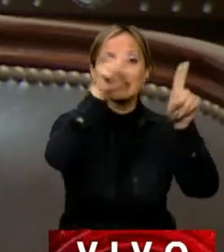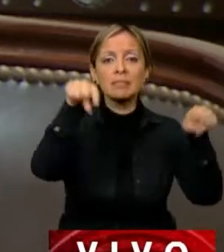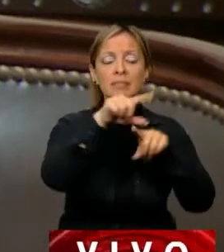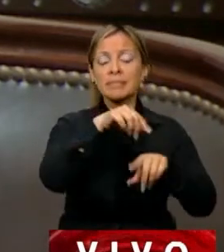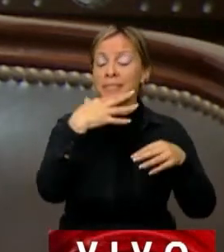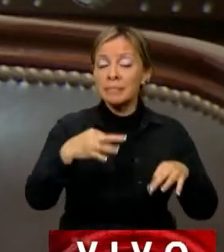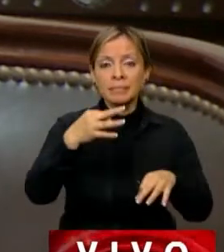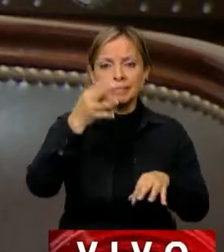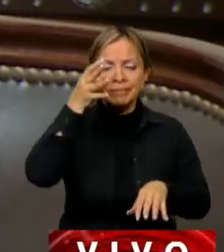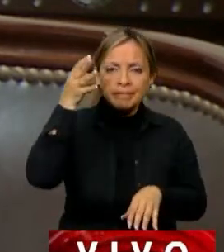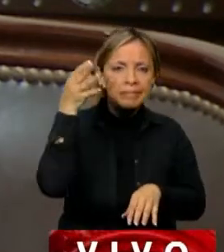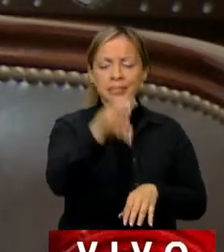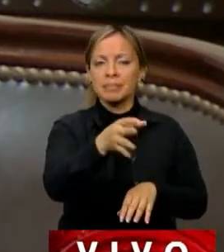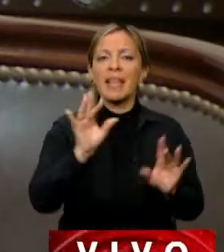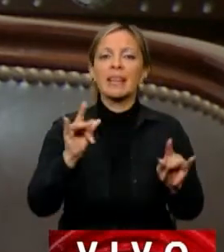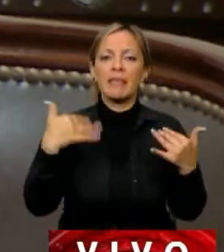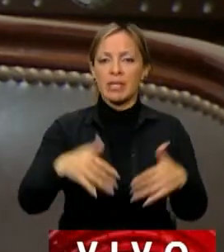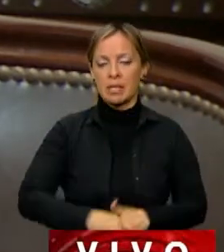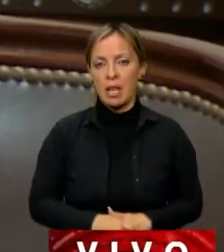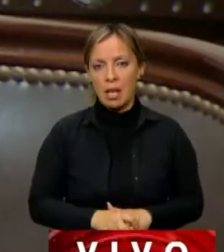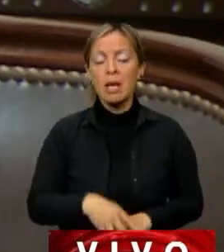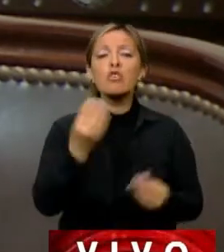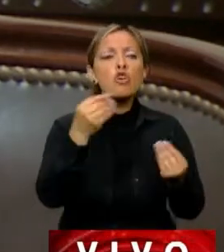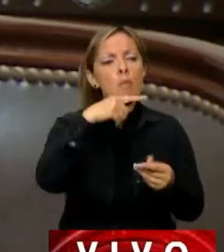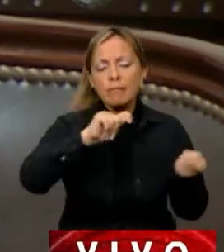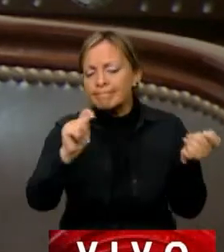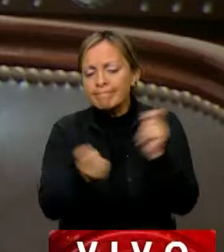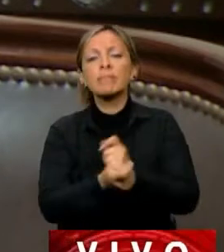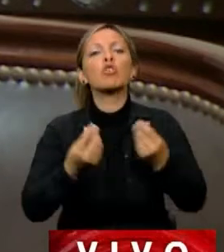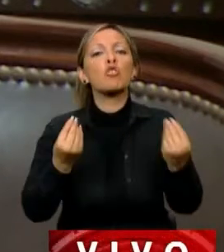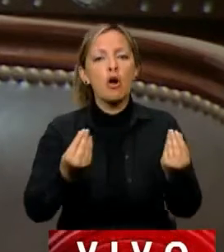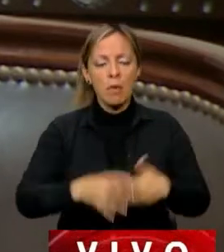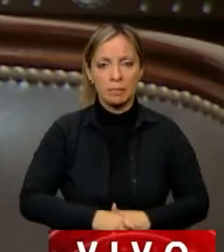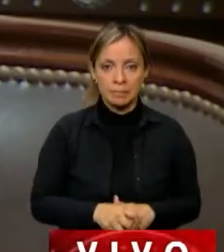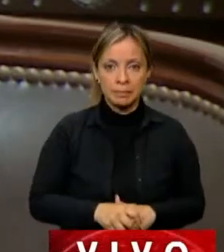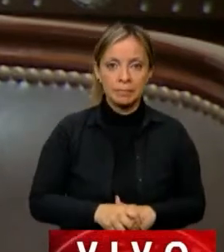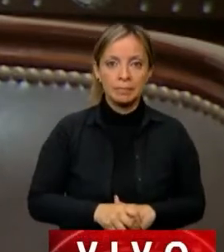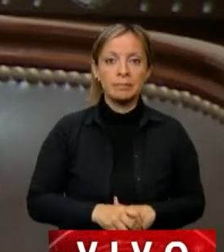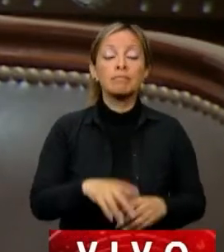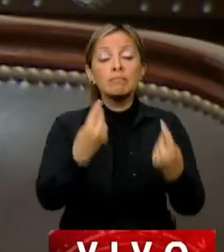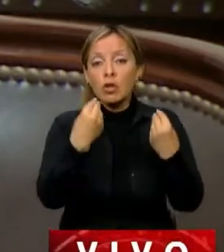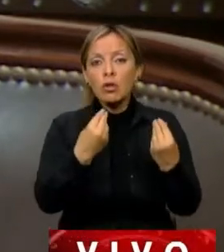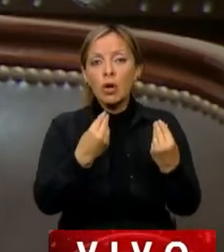es tremendamente complicado. ¿Cómo van a hacer esa